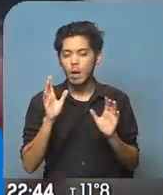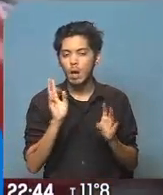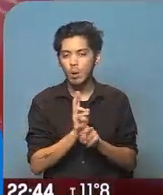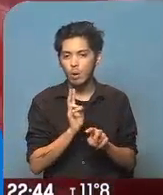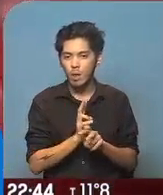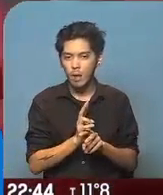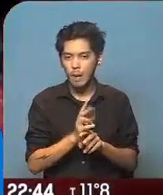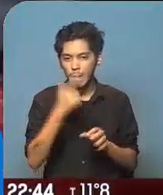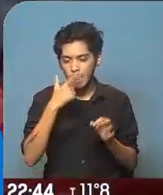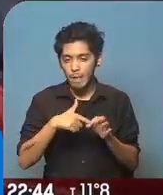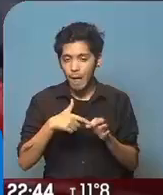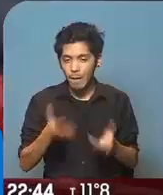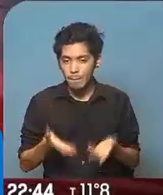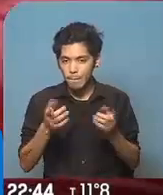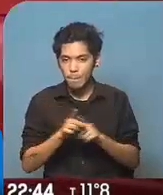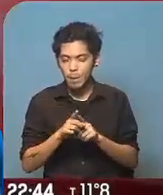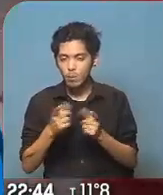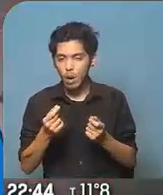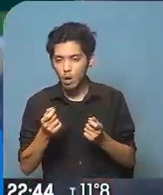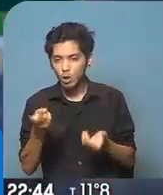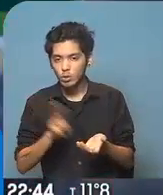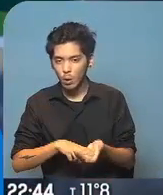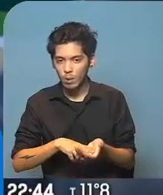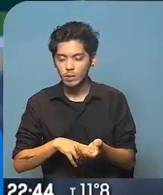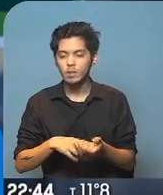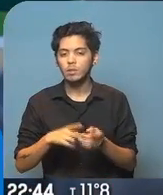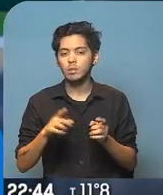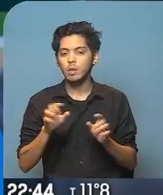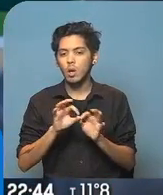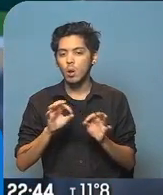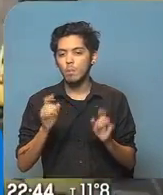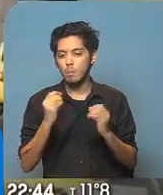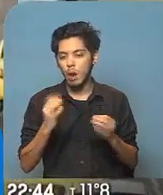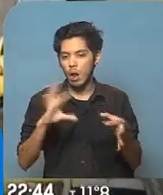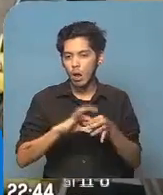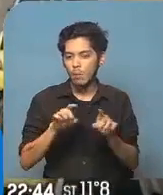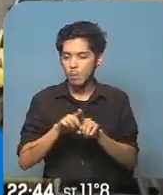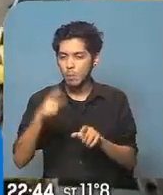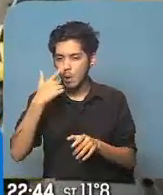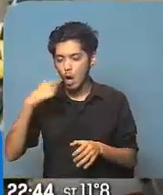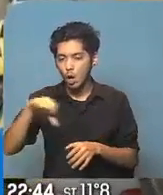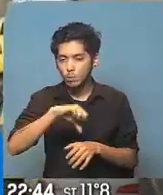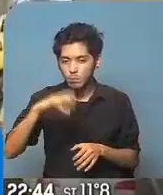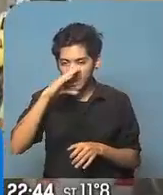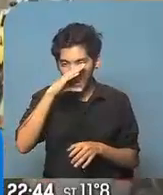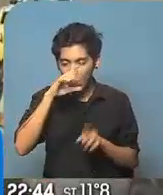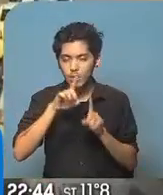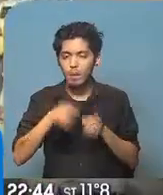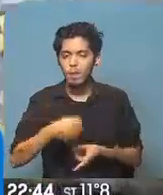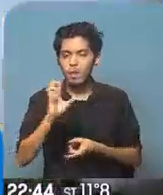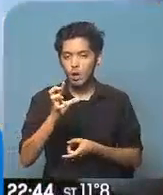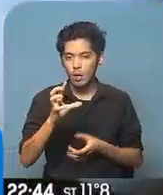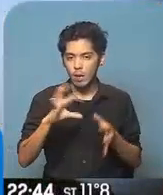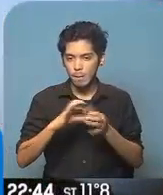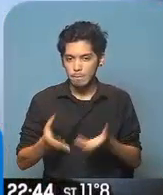evitando así que el valor del combustible esté atado a la cotización internacional del petróleo y el dólar. Una medida